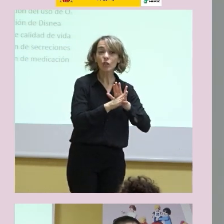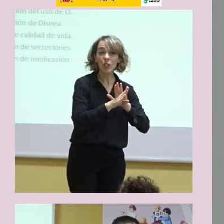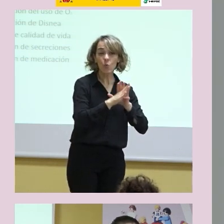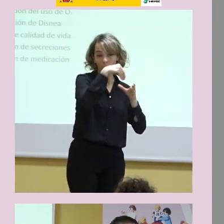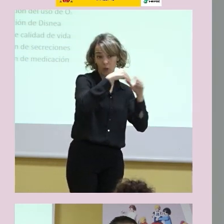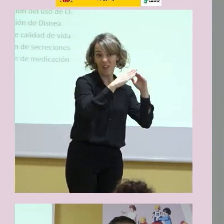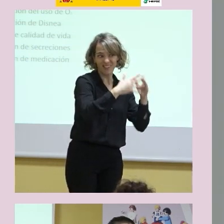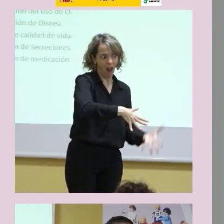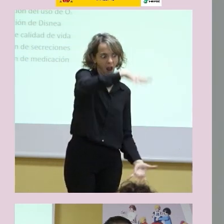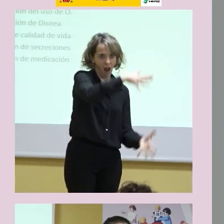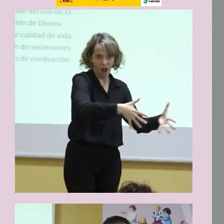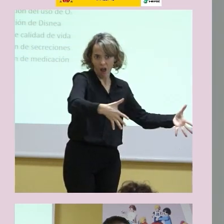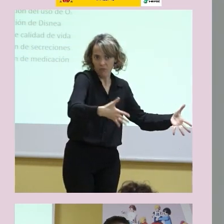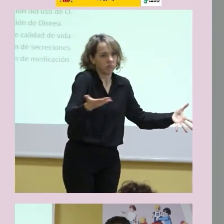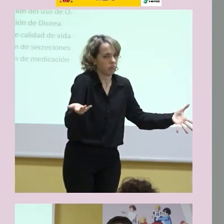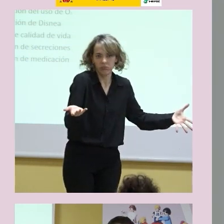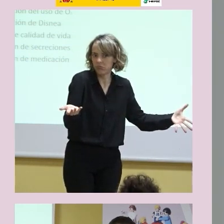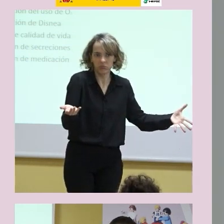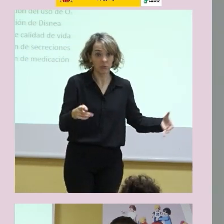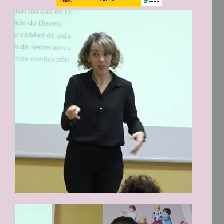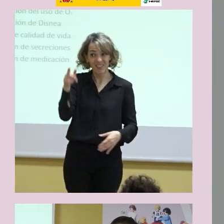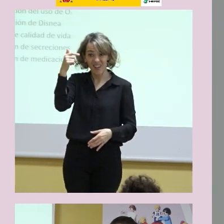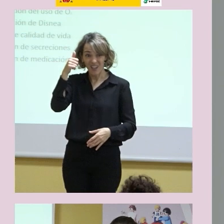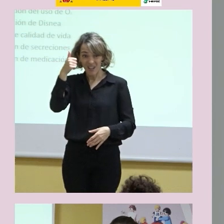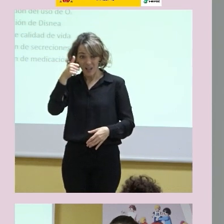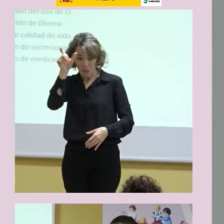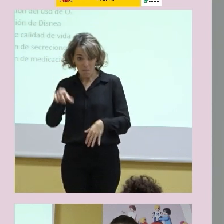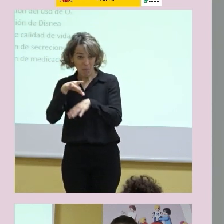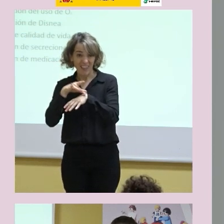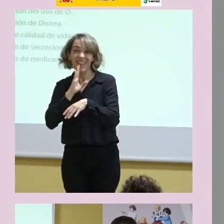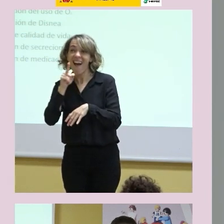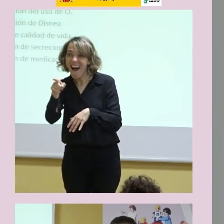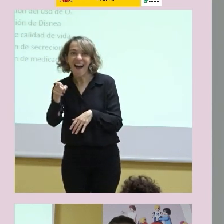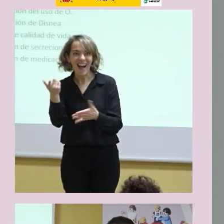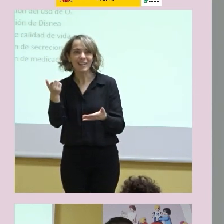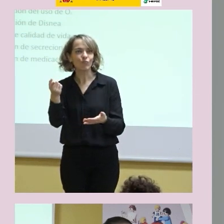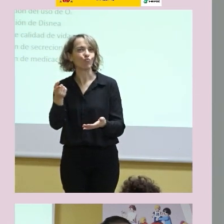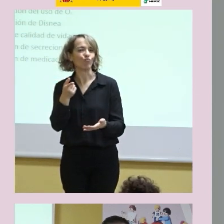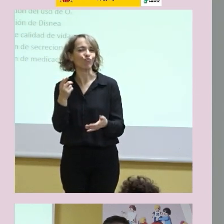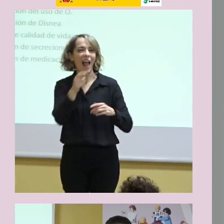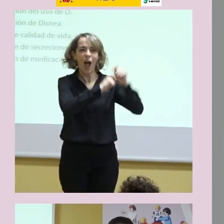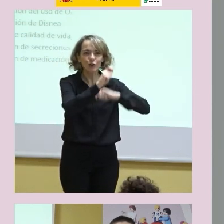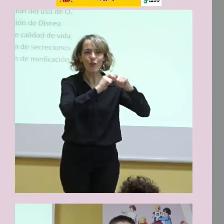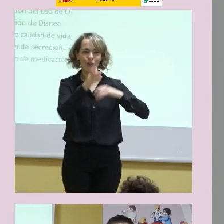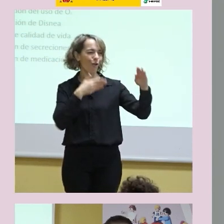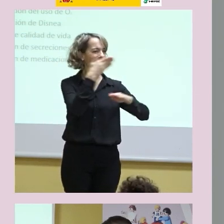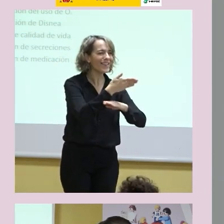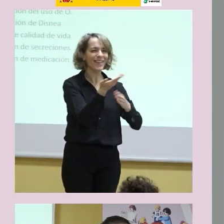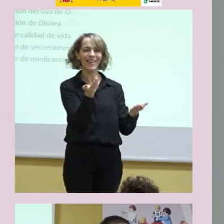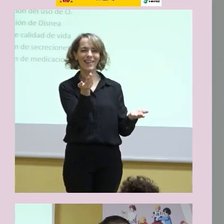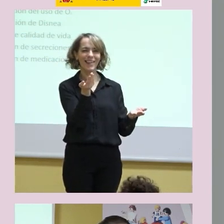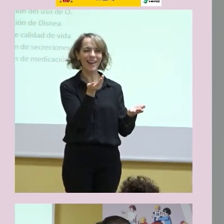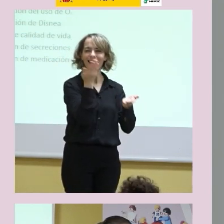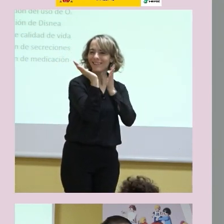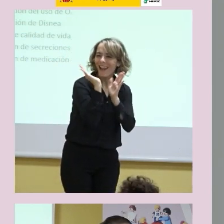casa es enorme. Entonces el paciente había tenido que dejar de hacer una de las actividades que más le gustaba, que era ir a la asociación, estar con compañeros, recibir